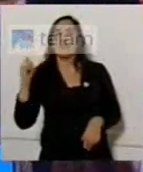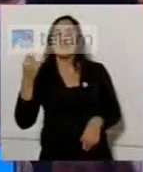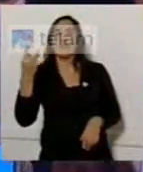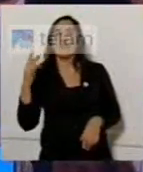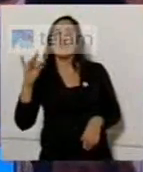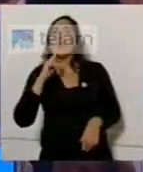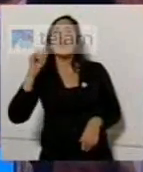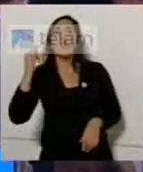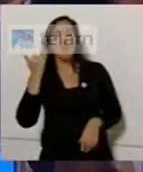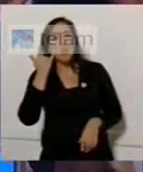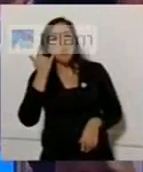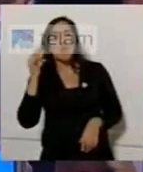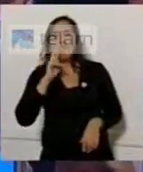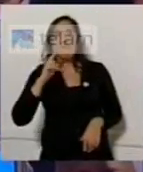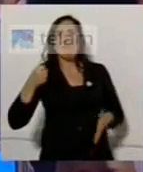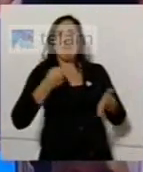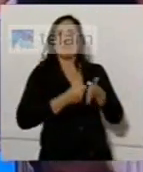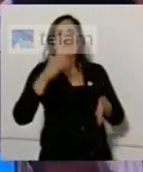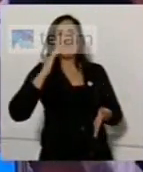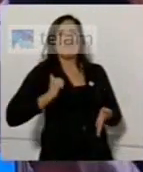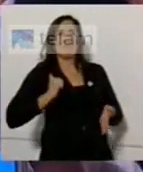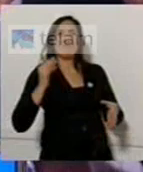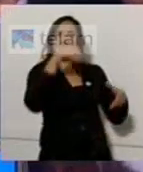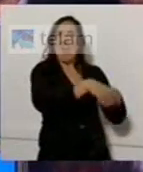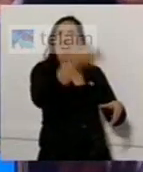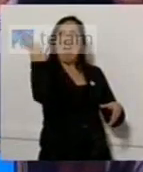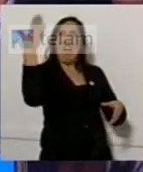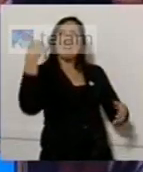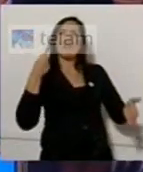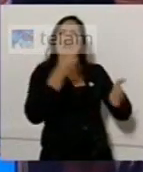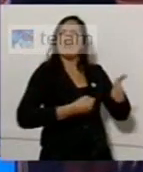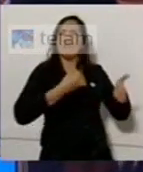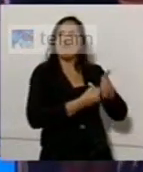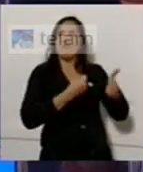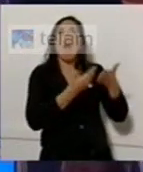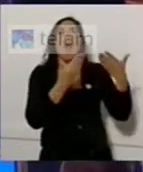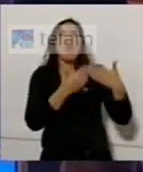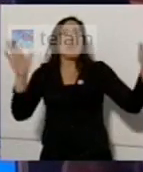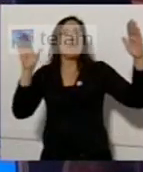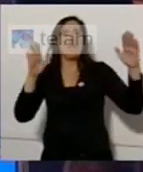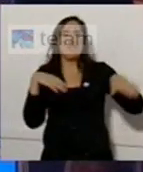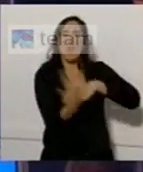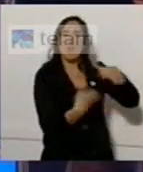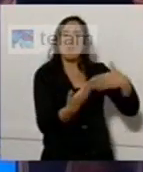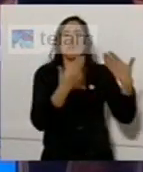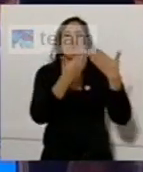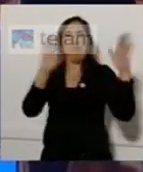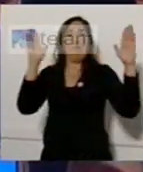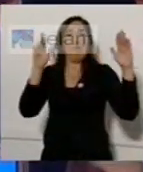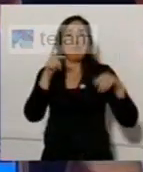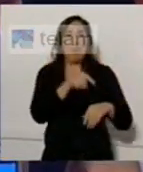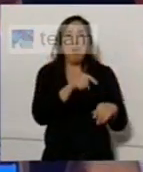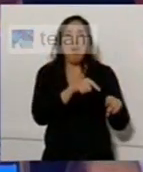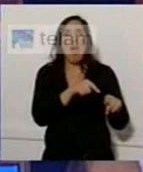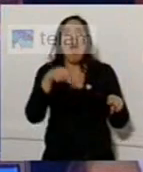a esos hombres y mujeres que combatieron por las libertades. Hoy